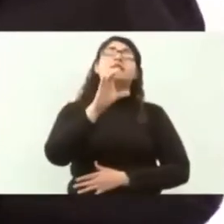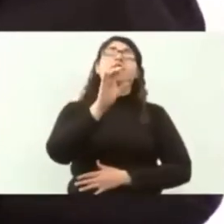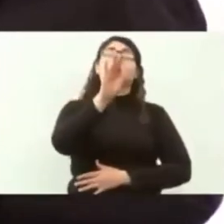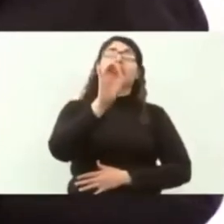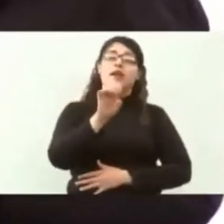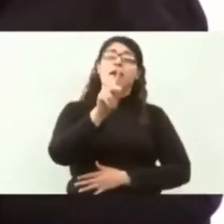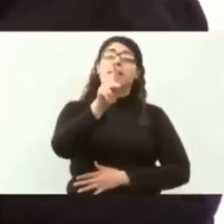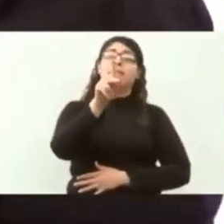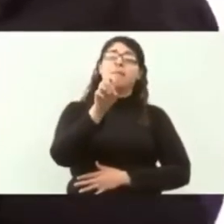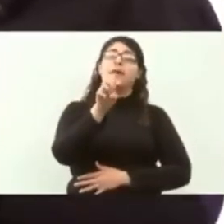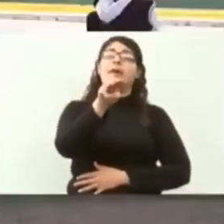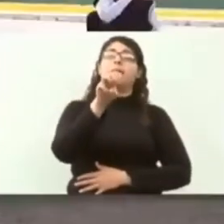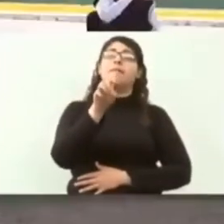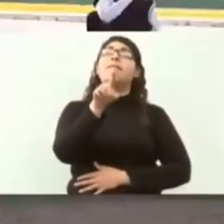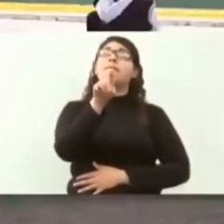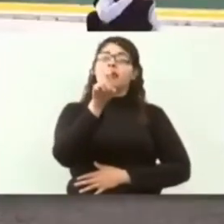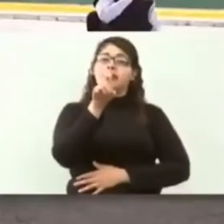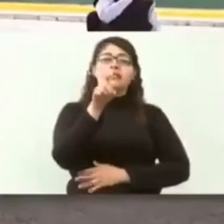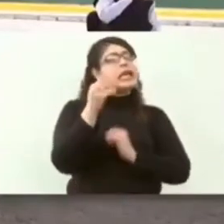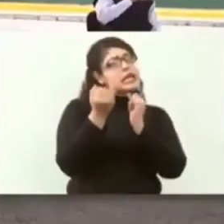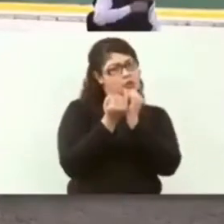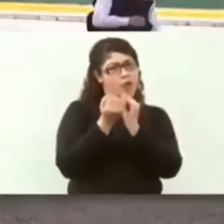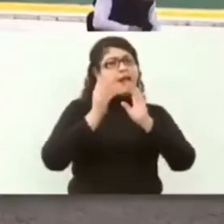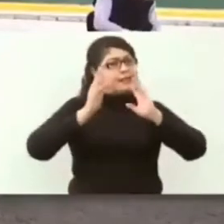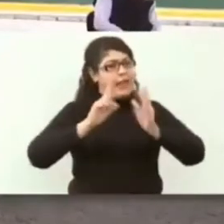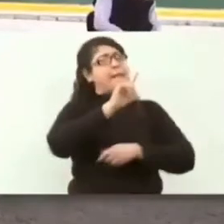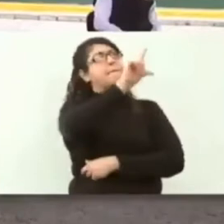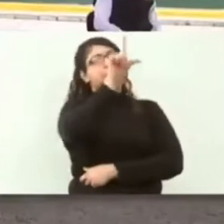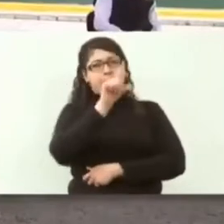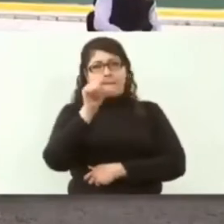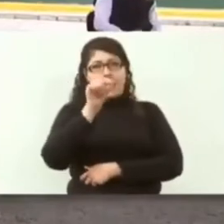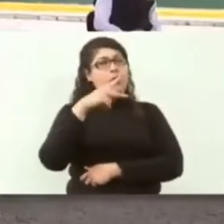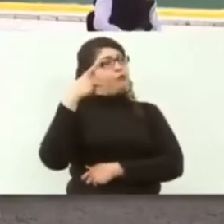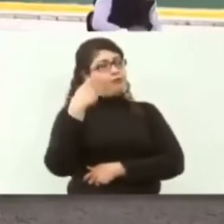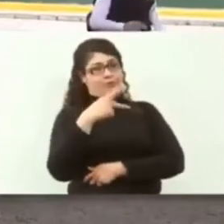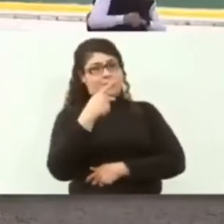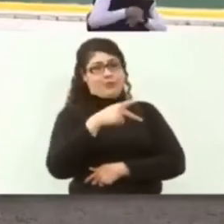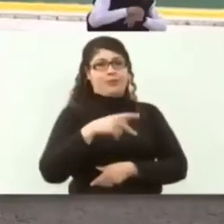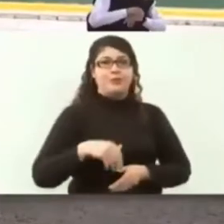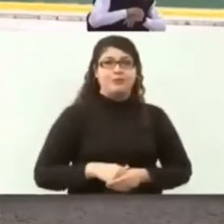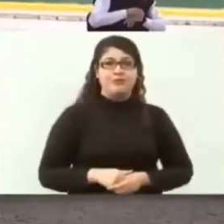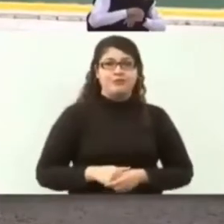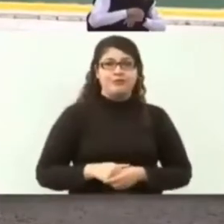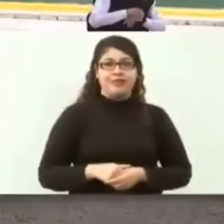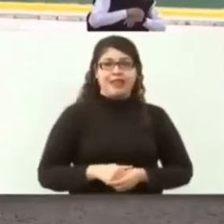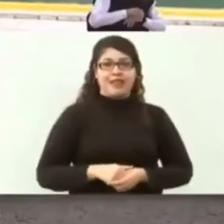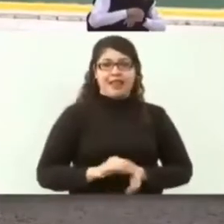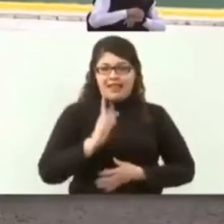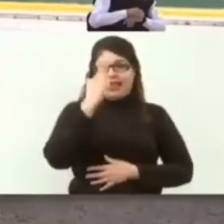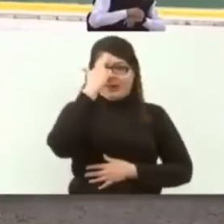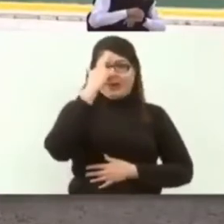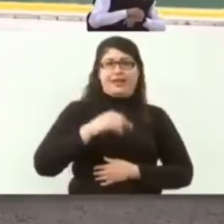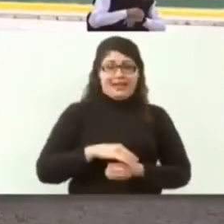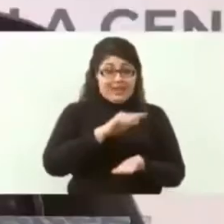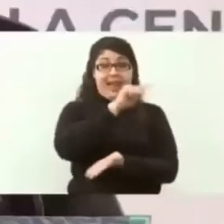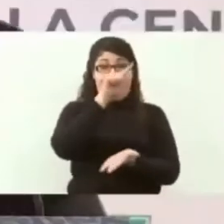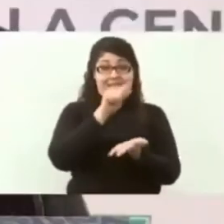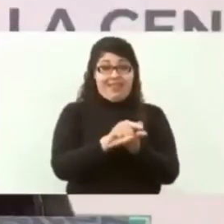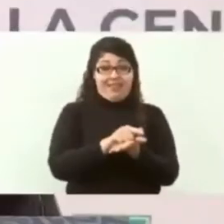27 constitucional, la política de Venustiano Carranza, la política